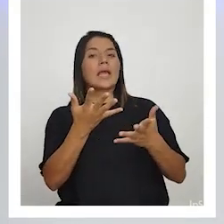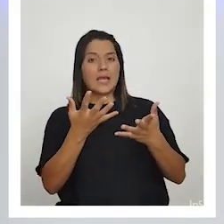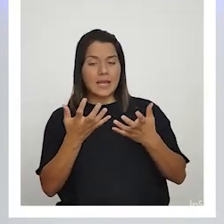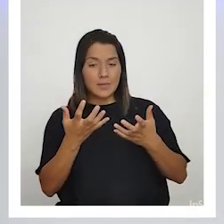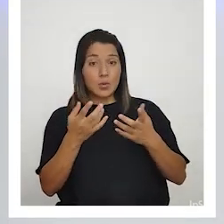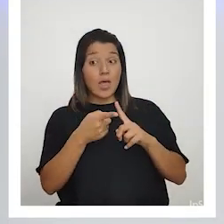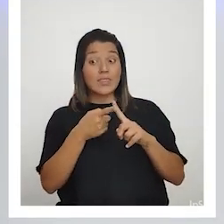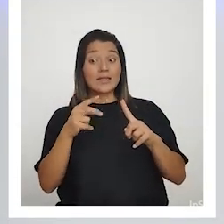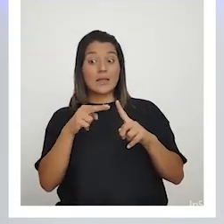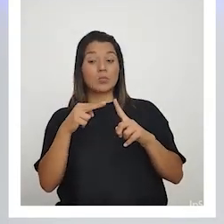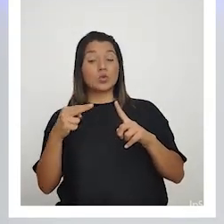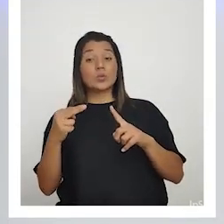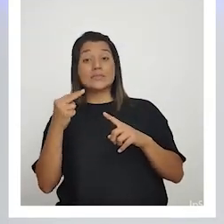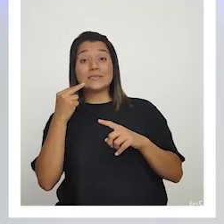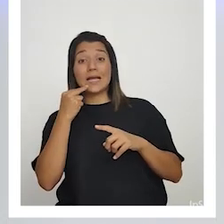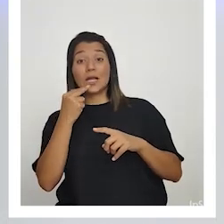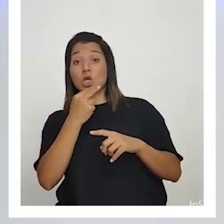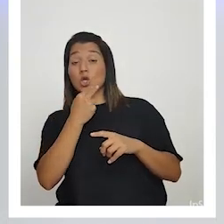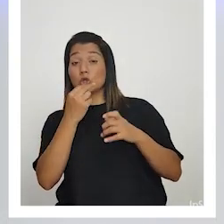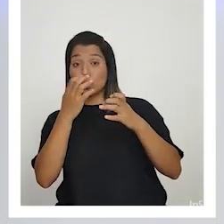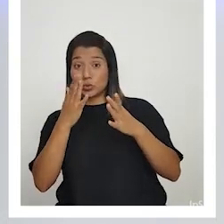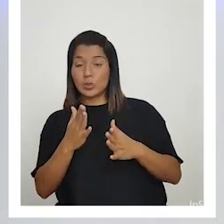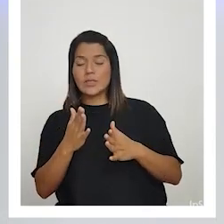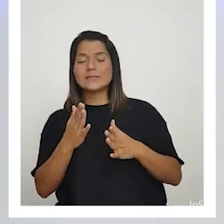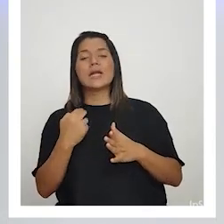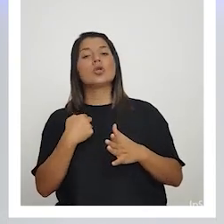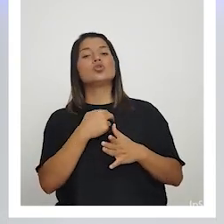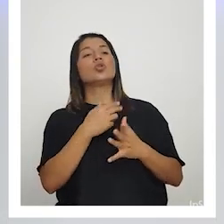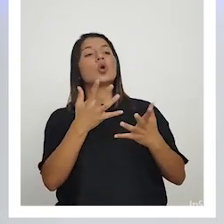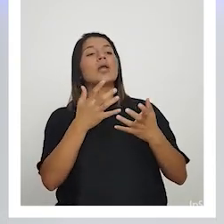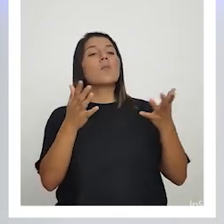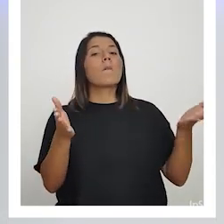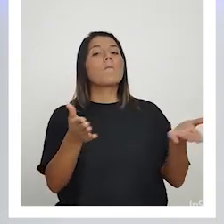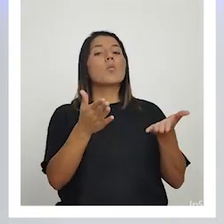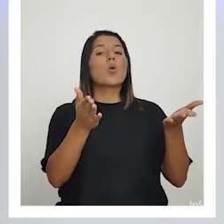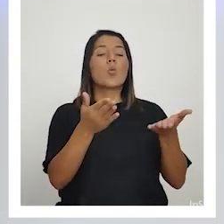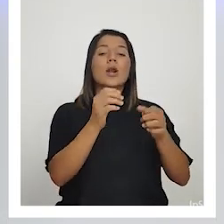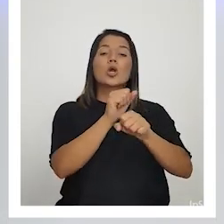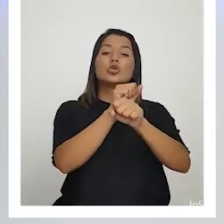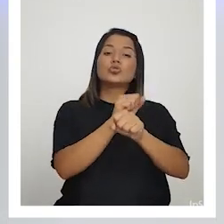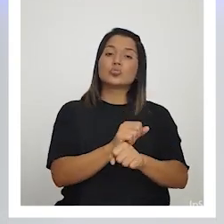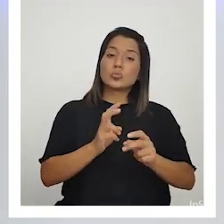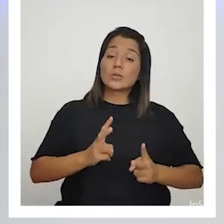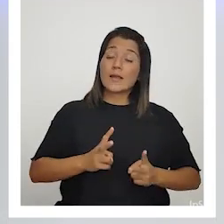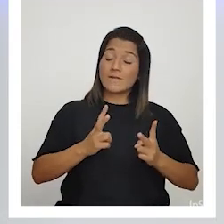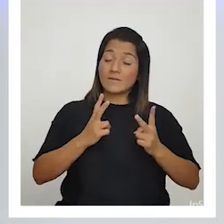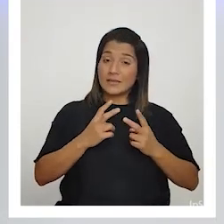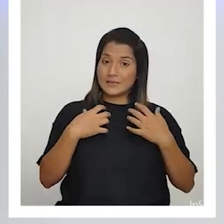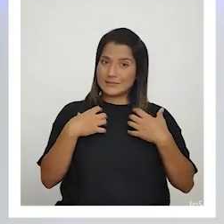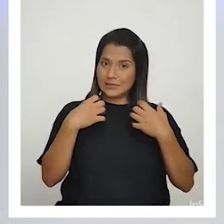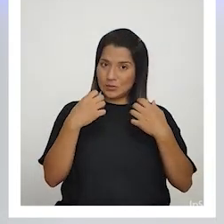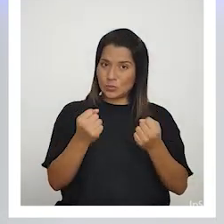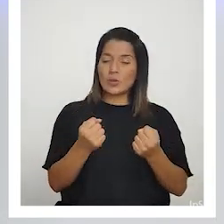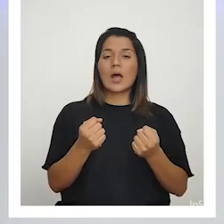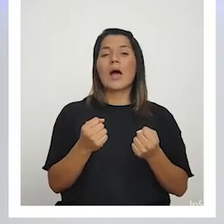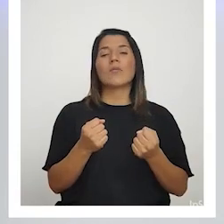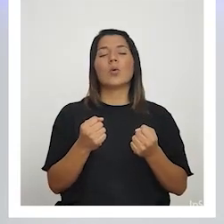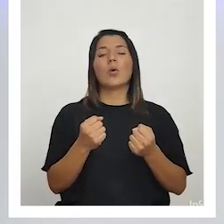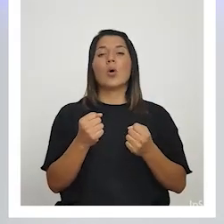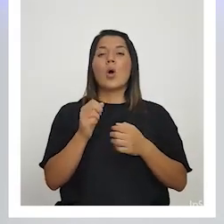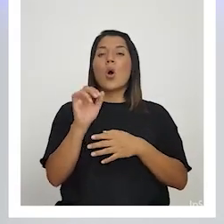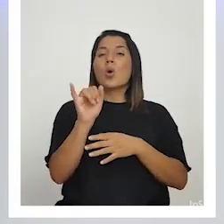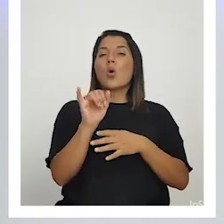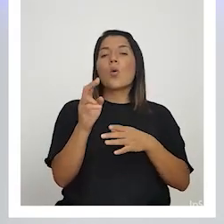colegio promover los hábitos de vida saludable, lo que es el consumo variado de